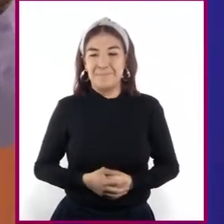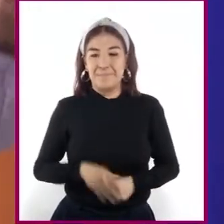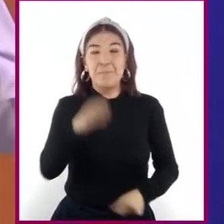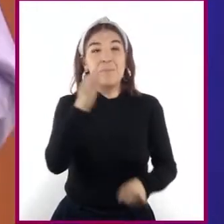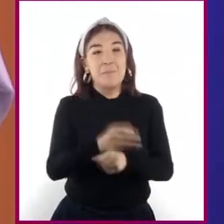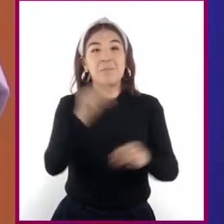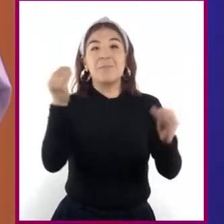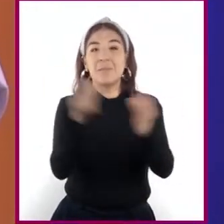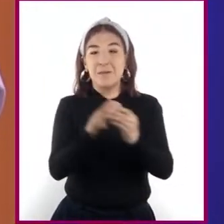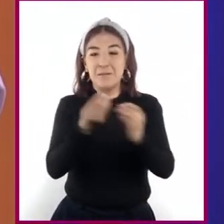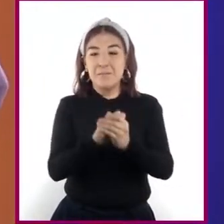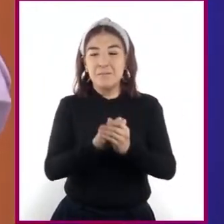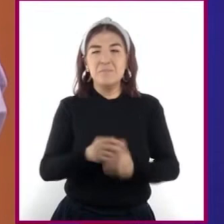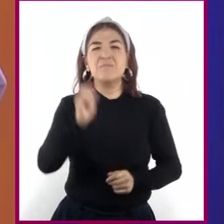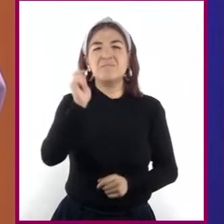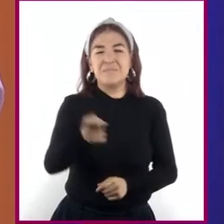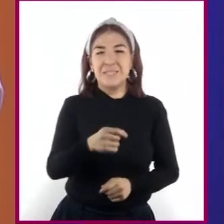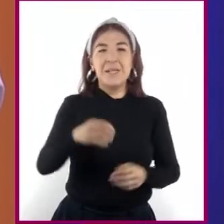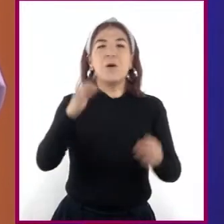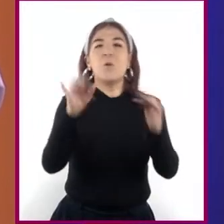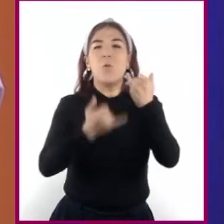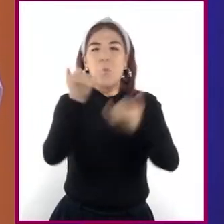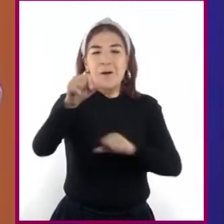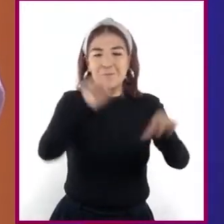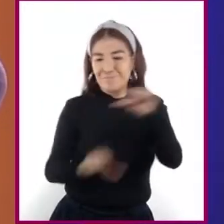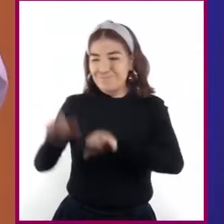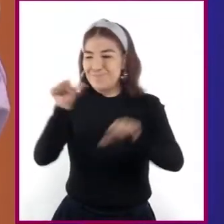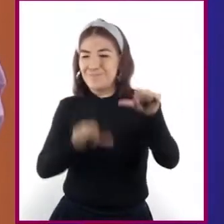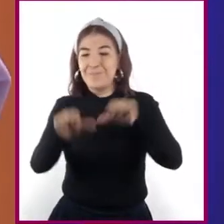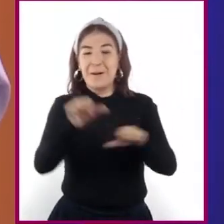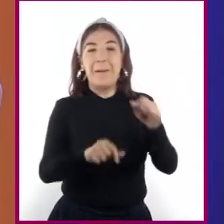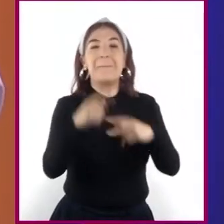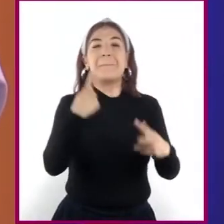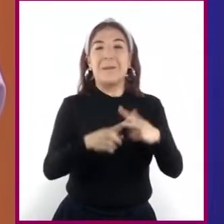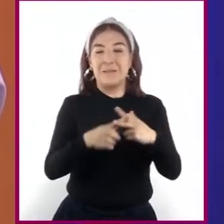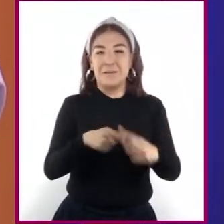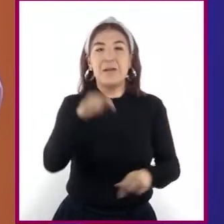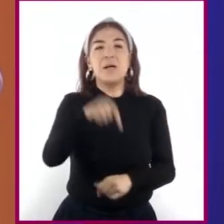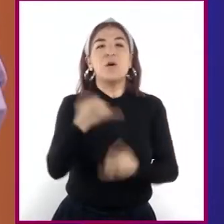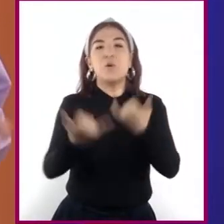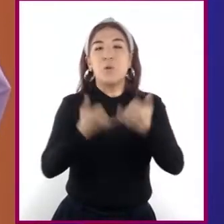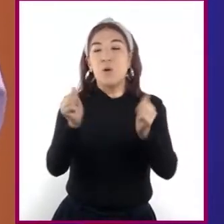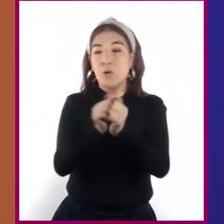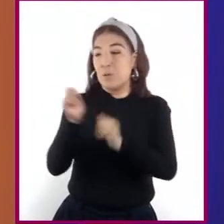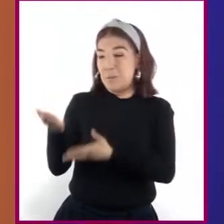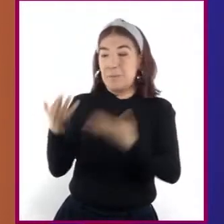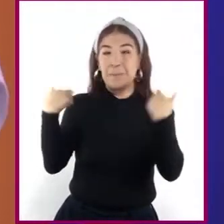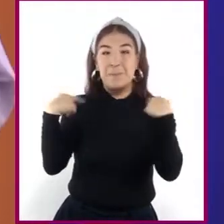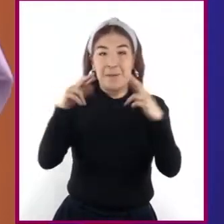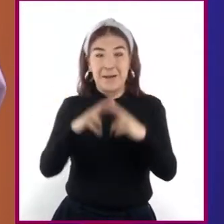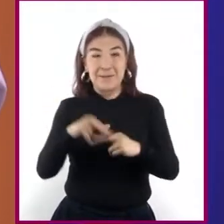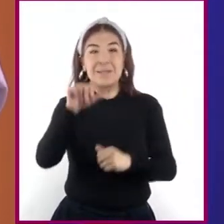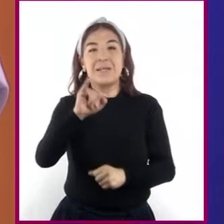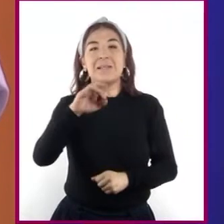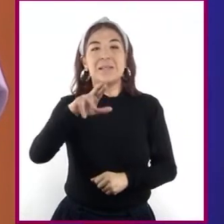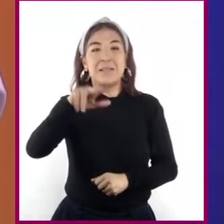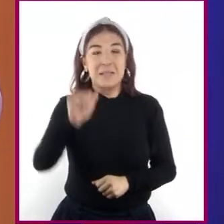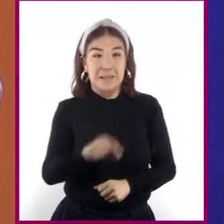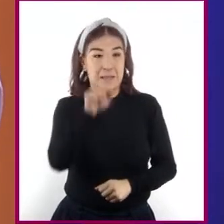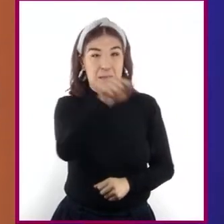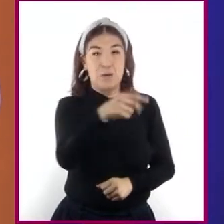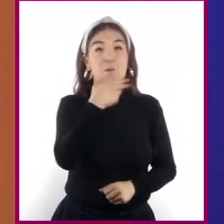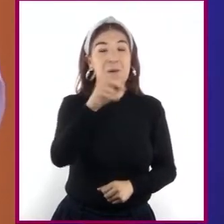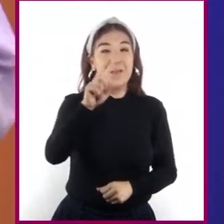sesión jugaremos un rally de retos matemáticos con el aprendizaje de la sesión. La maestra Irina y Daniel serán el equipo